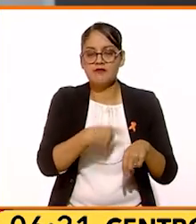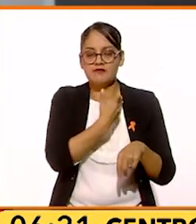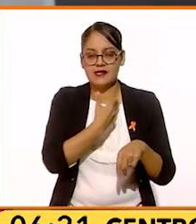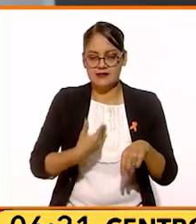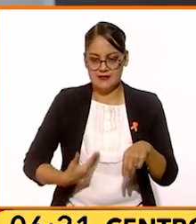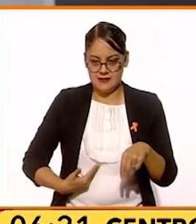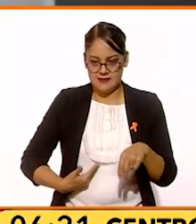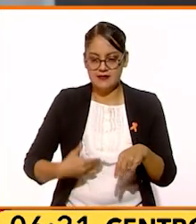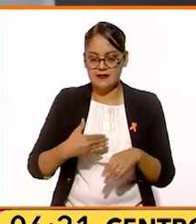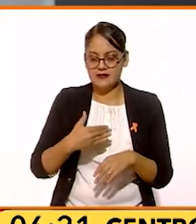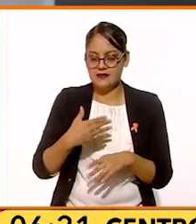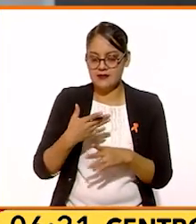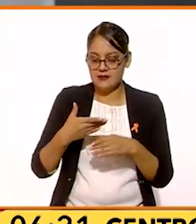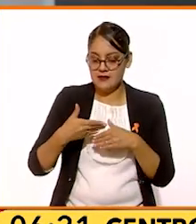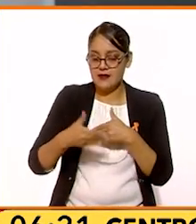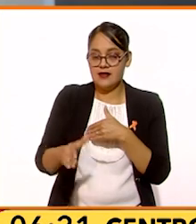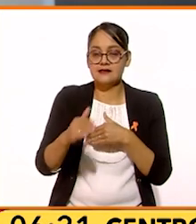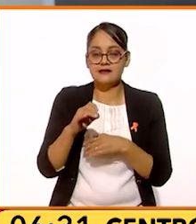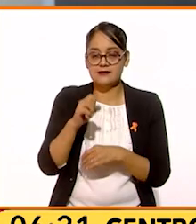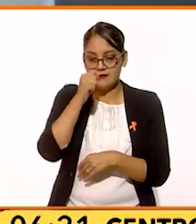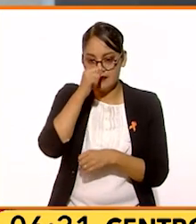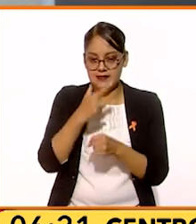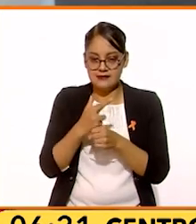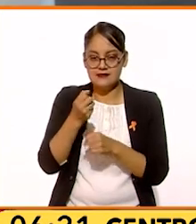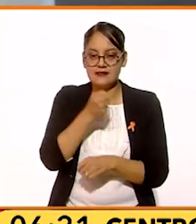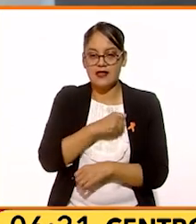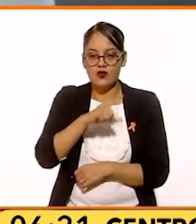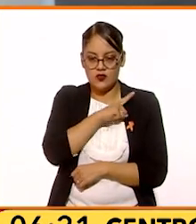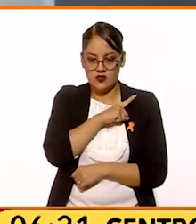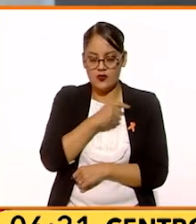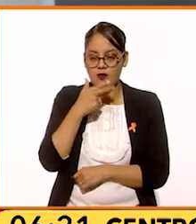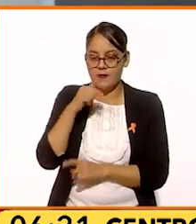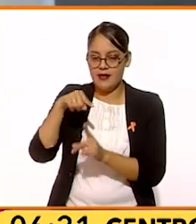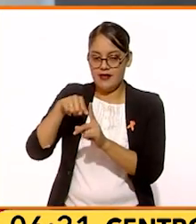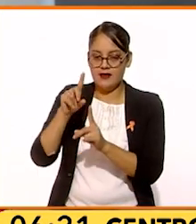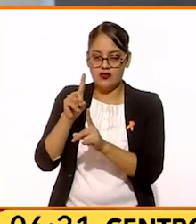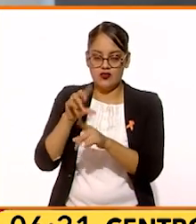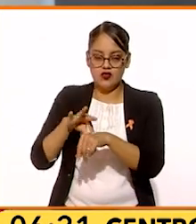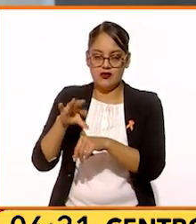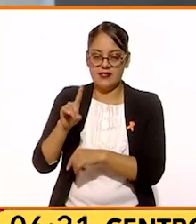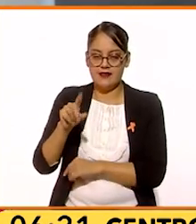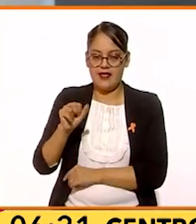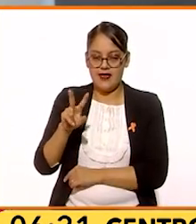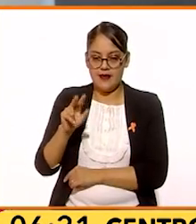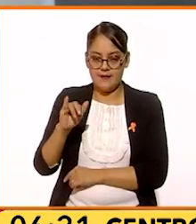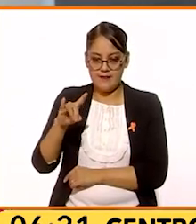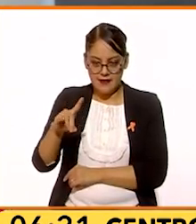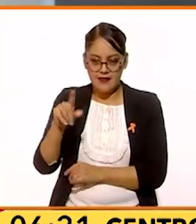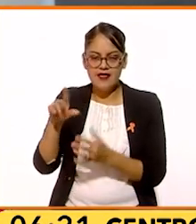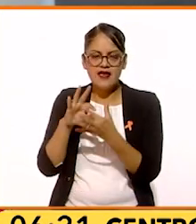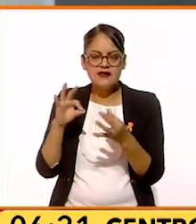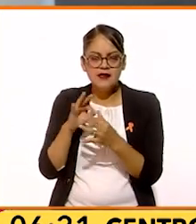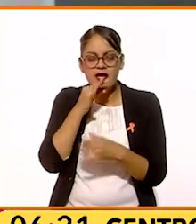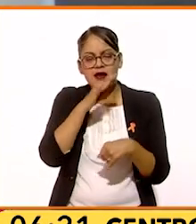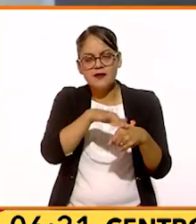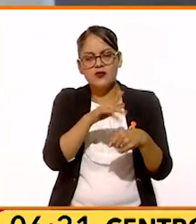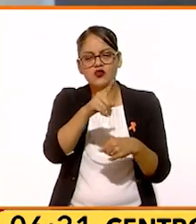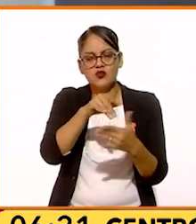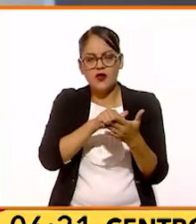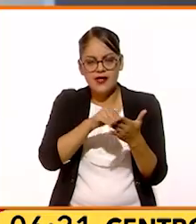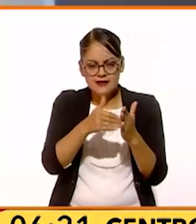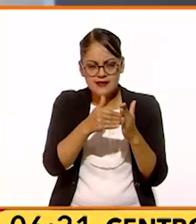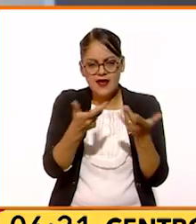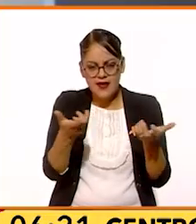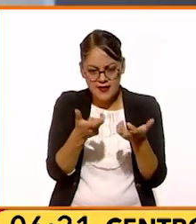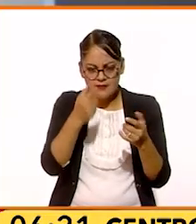la Secretaría de Salud, el doctor David Karsenovich nos instruyó a que implementáramos una estrategia que tuviera un alcance